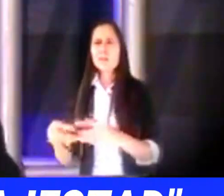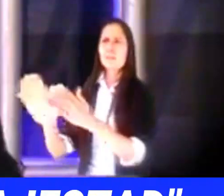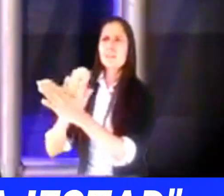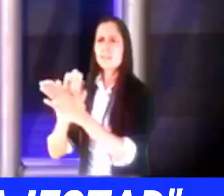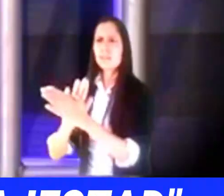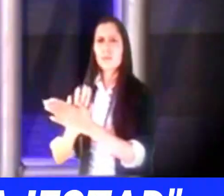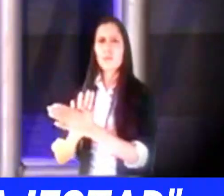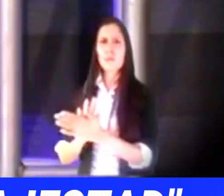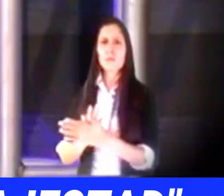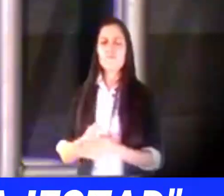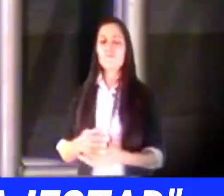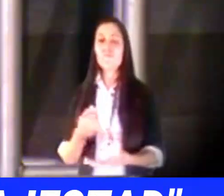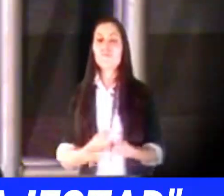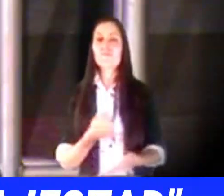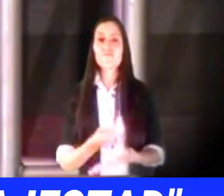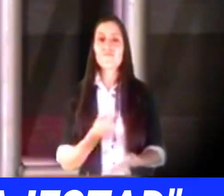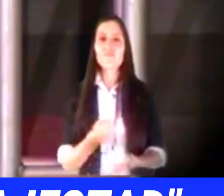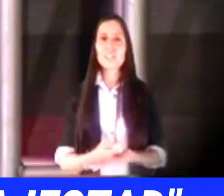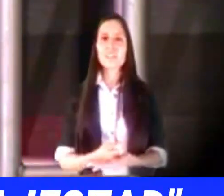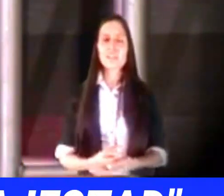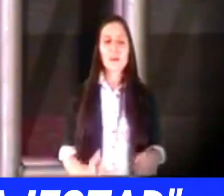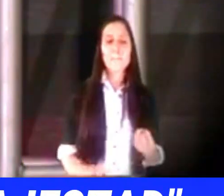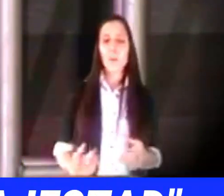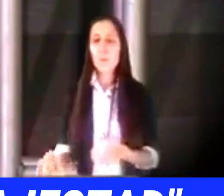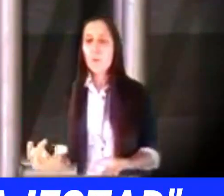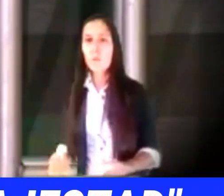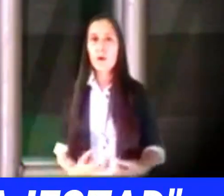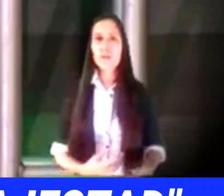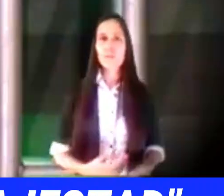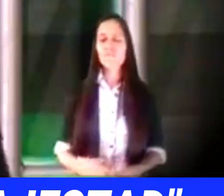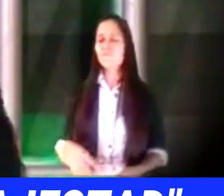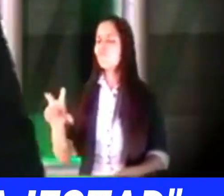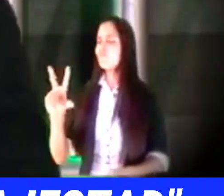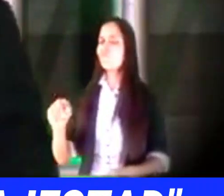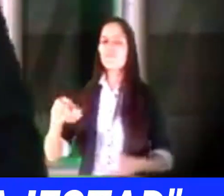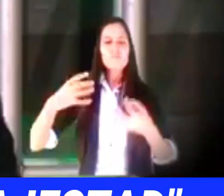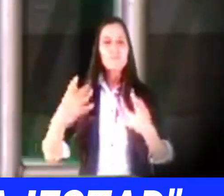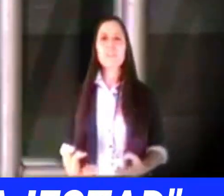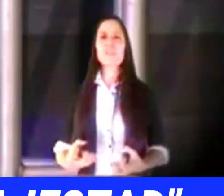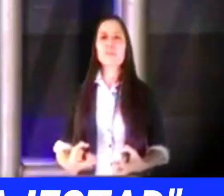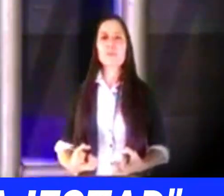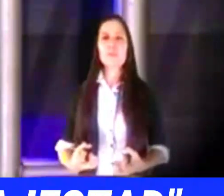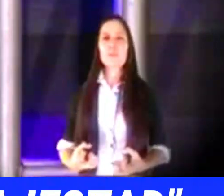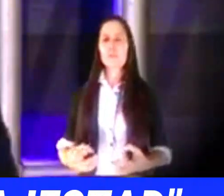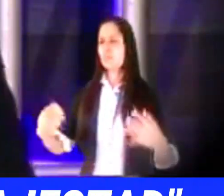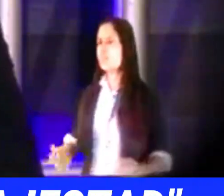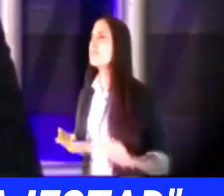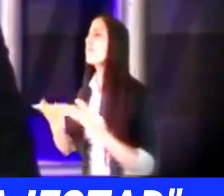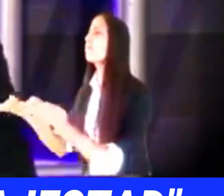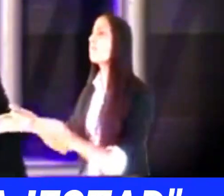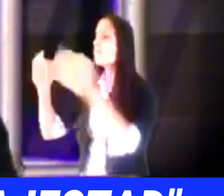aparentemente mejor, Nabot no quiso negociar. Y qué bueno que los jóvenes en esta tarde puedan entender